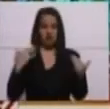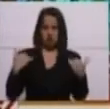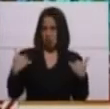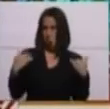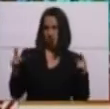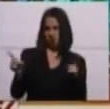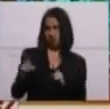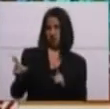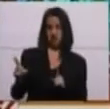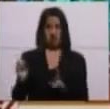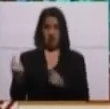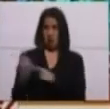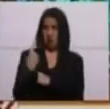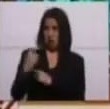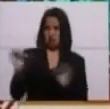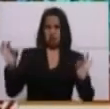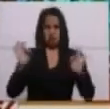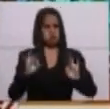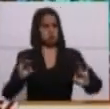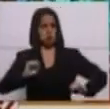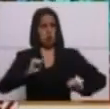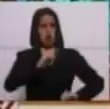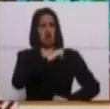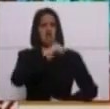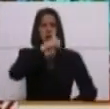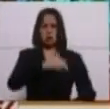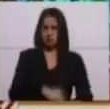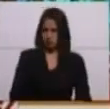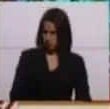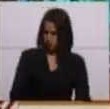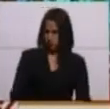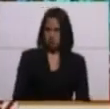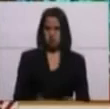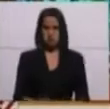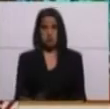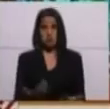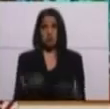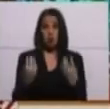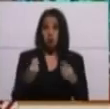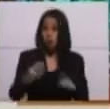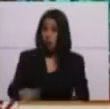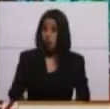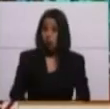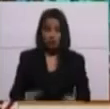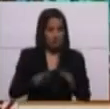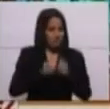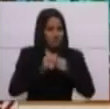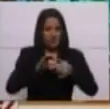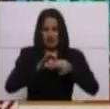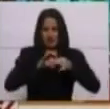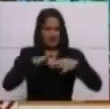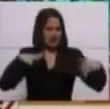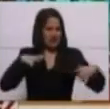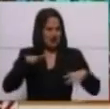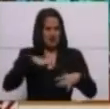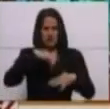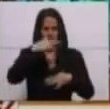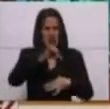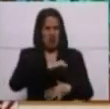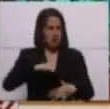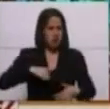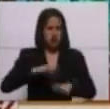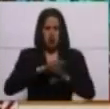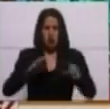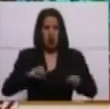caen los galones, ¿qué dicen? Los galones. Por eso hay que desprenderse de cualquier ambición personal o de